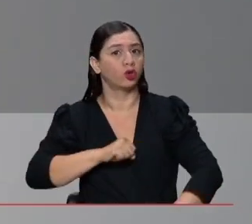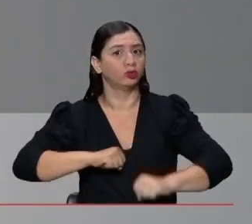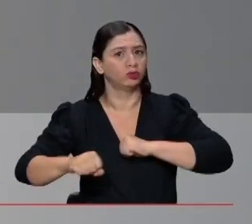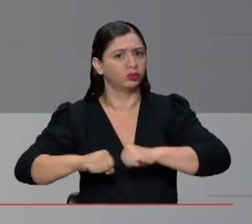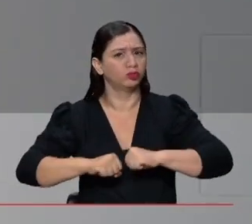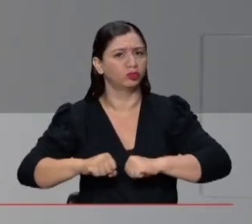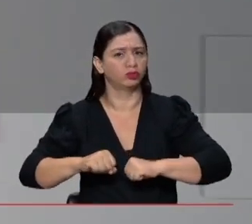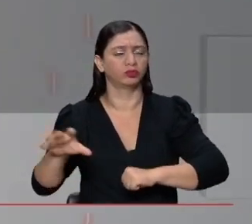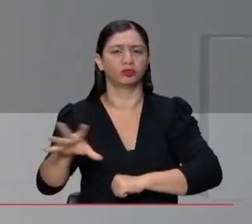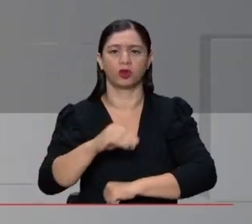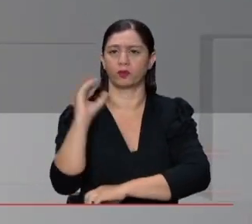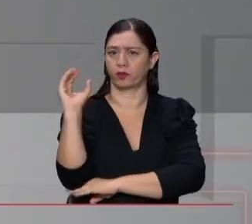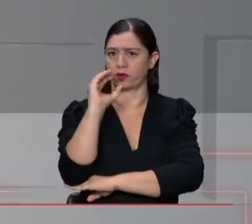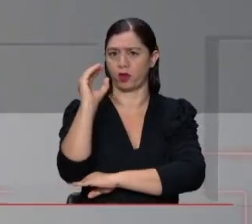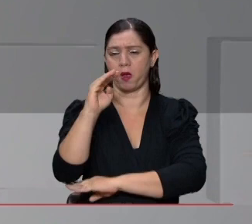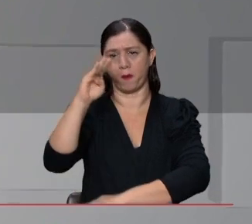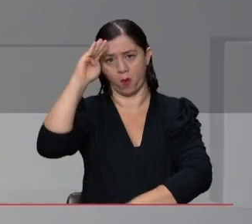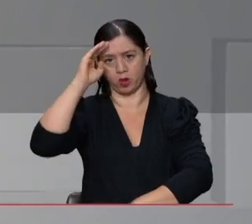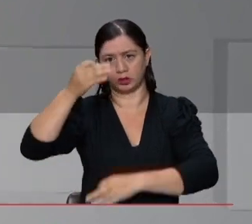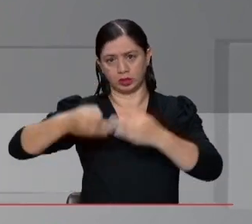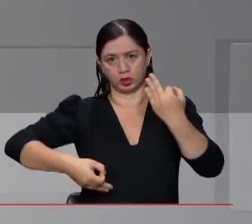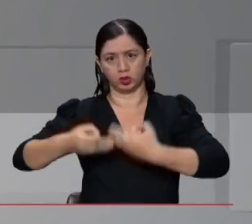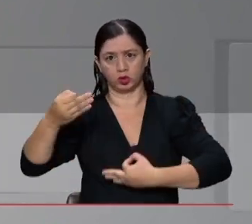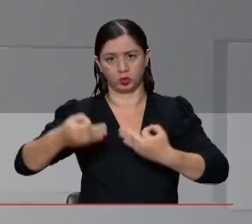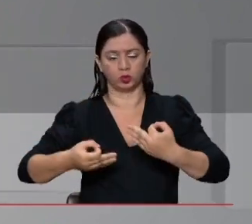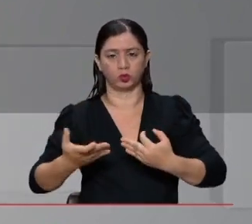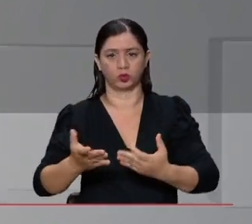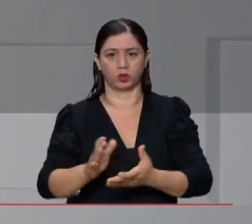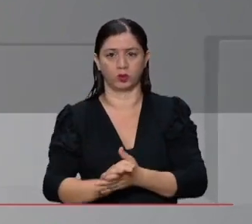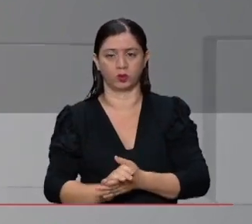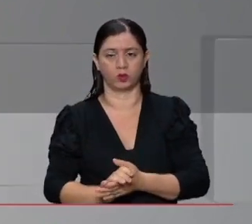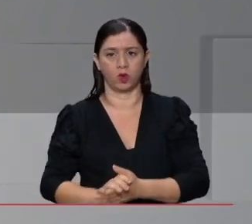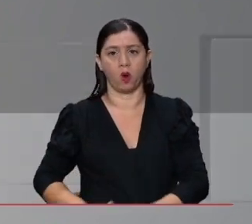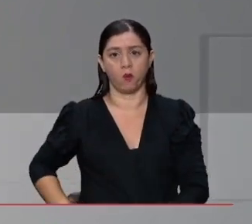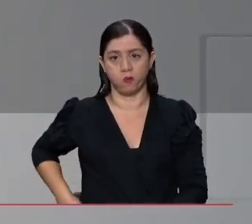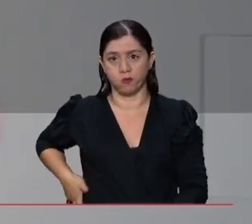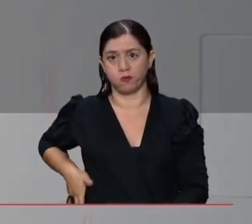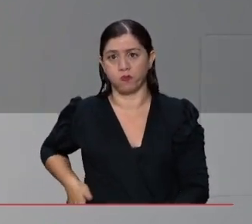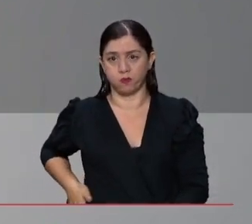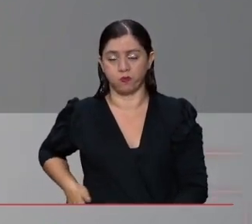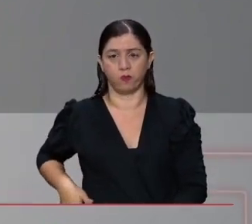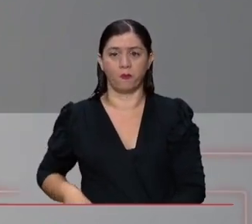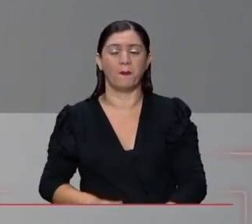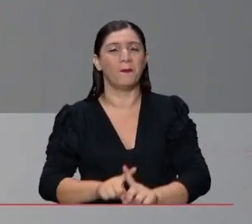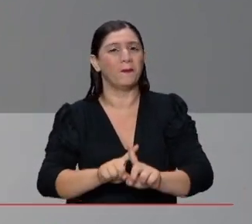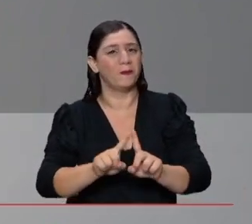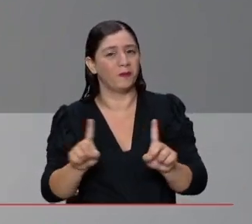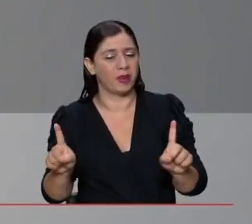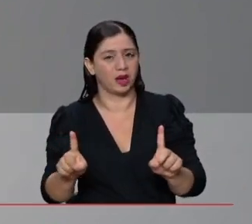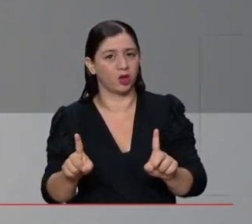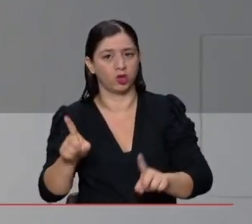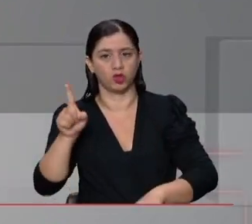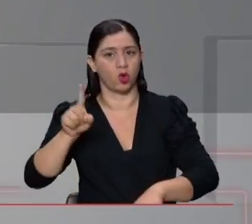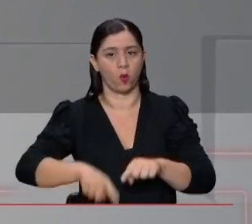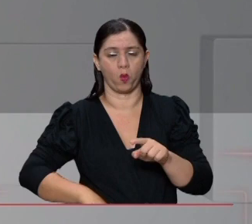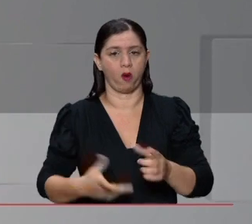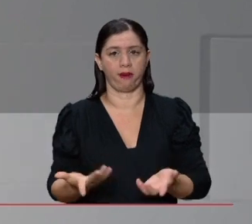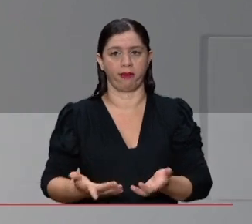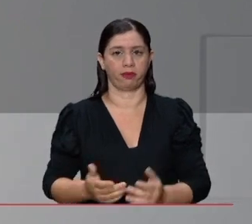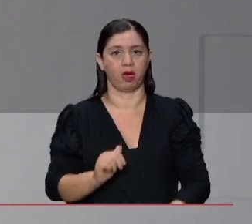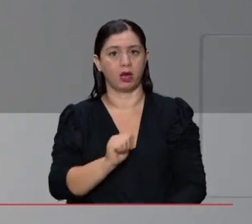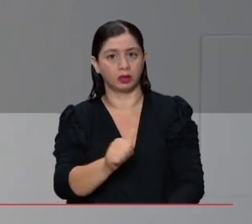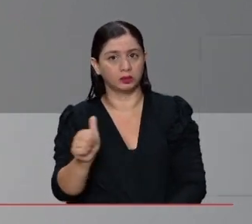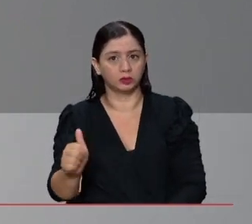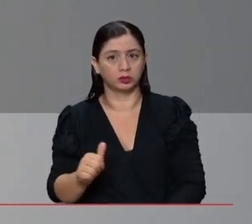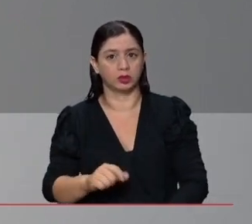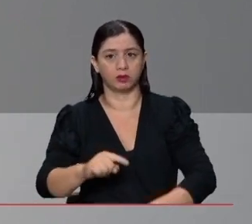Colombia cumplen funciones de policía judicial les está permitido portar arma de fuego, pero no se está permitiendo lo propio con